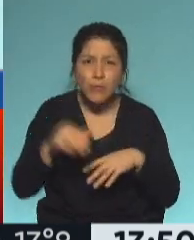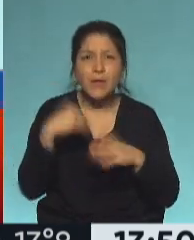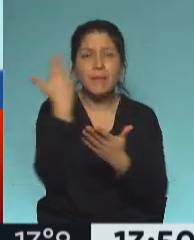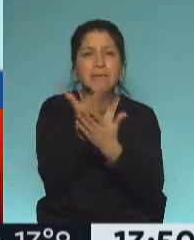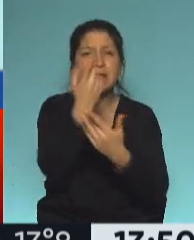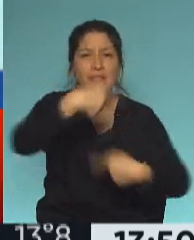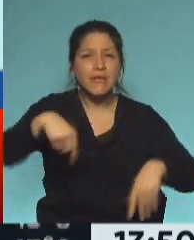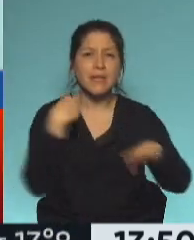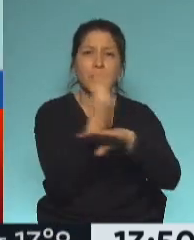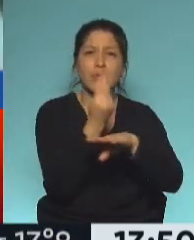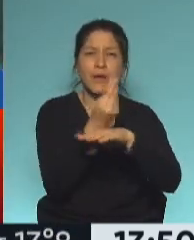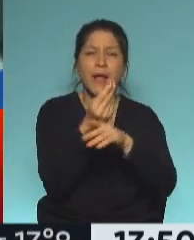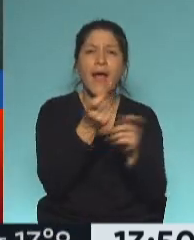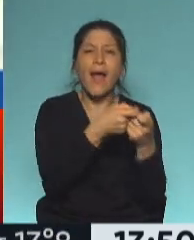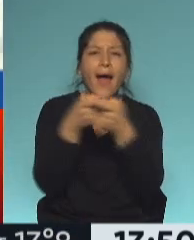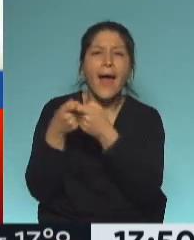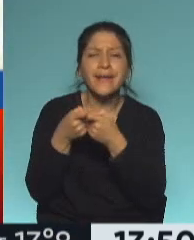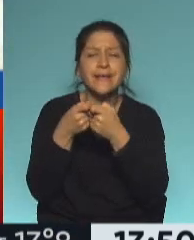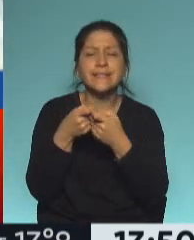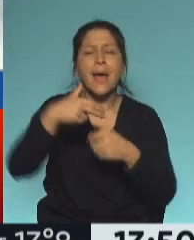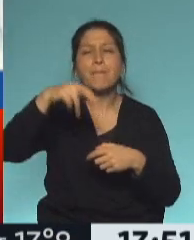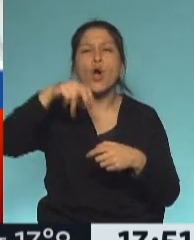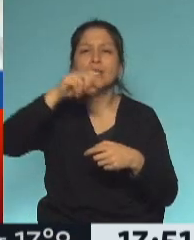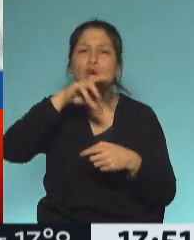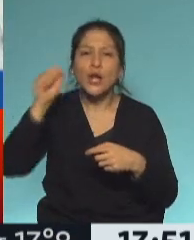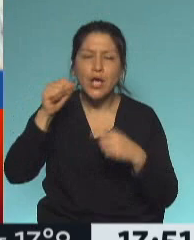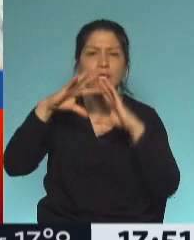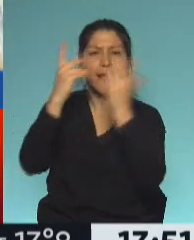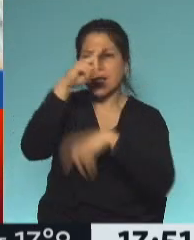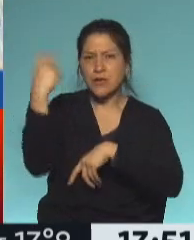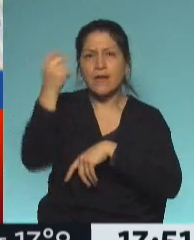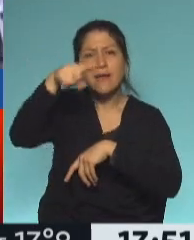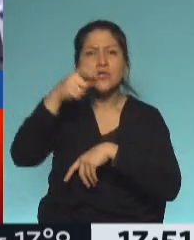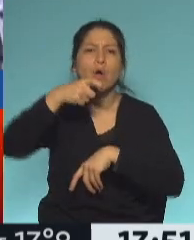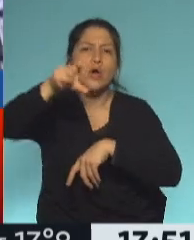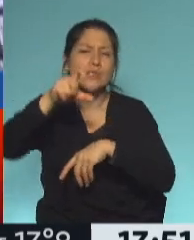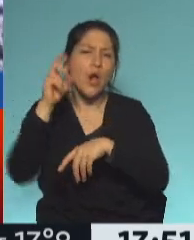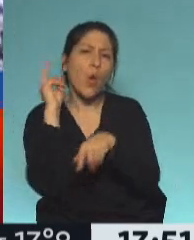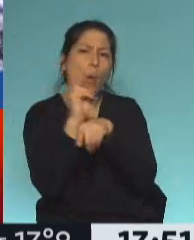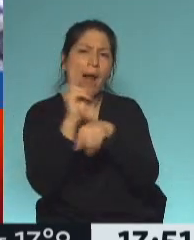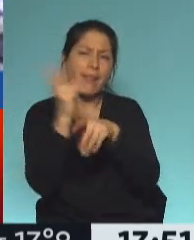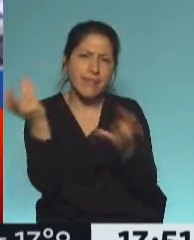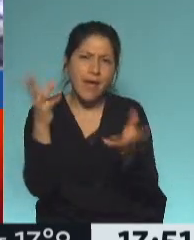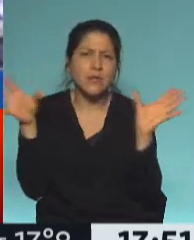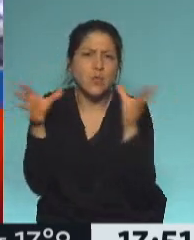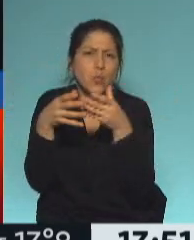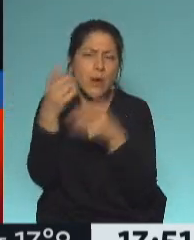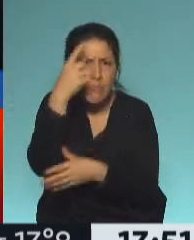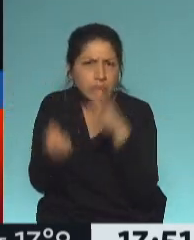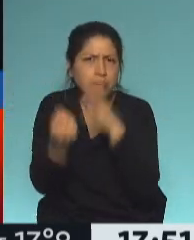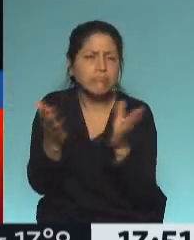postulaciones a la Agencia de Monitoreo Electoral, una institución a cargo del Consejo de los Guardianes, un cuerpo